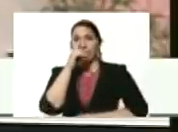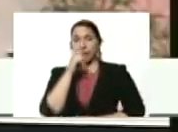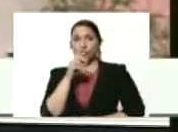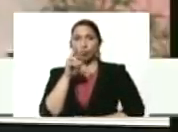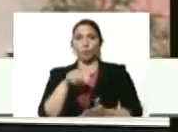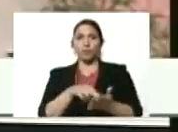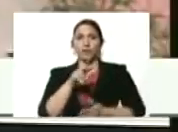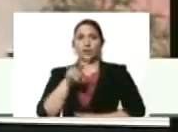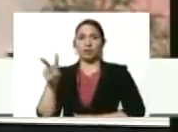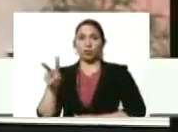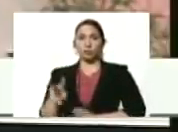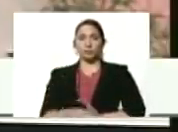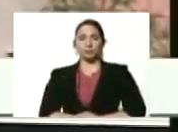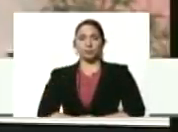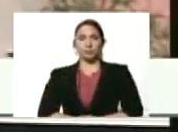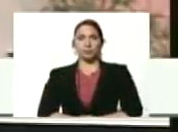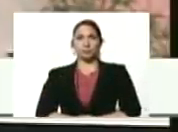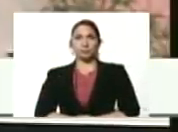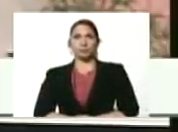Llega el 2022.